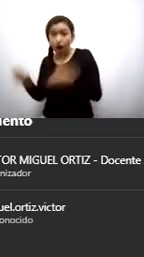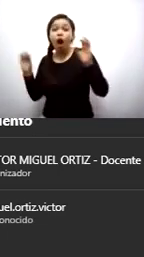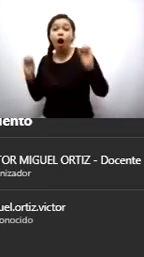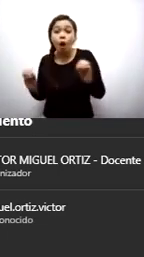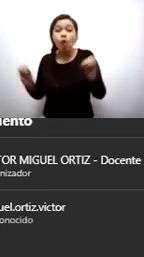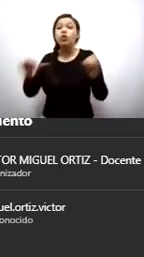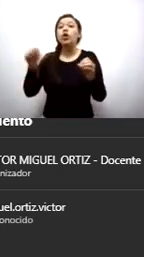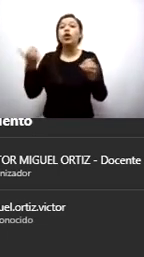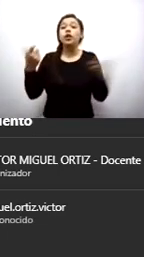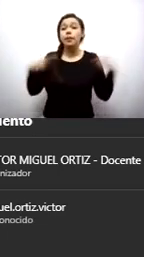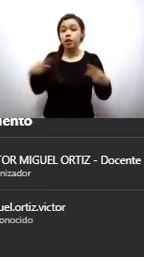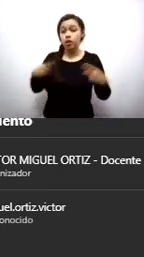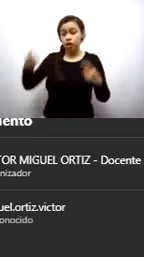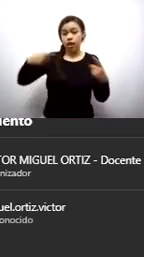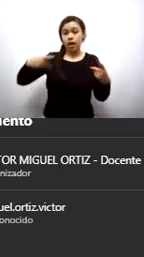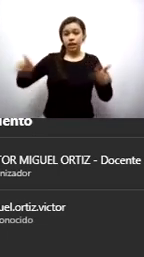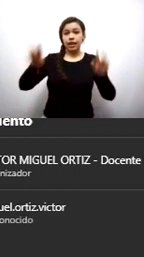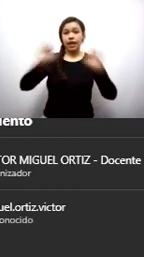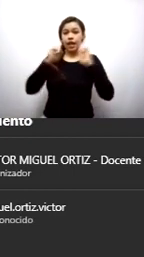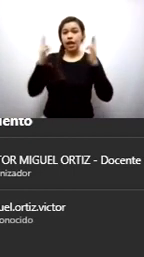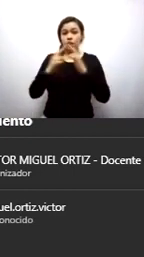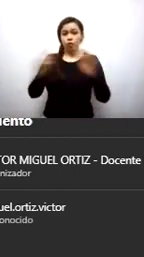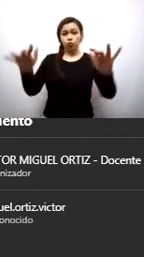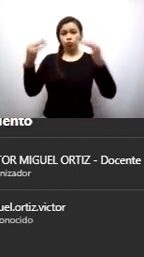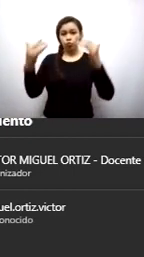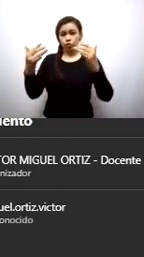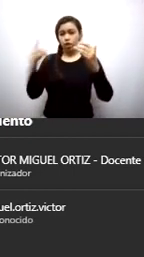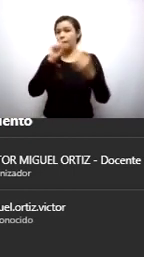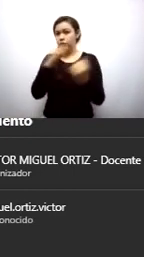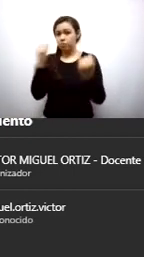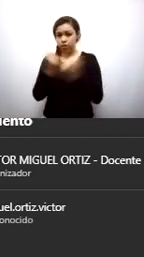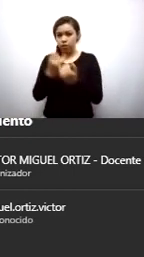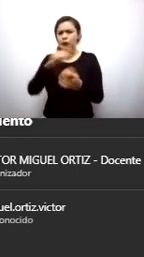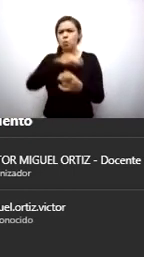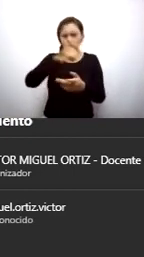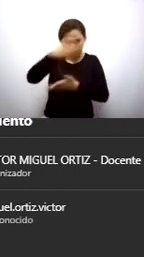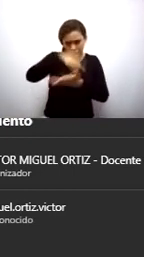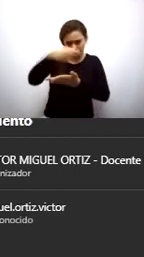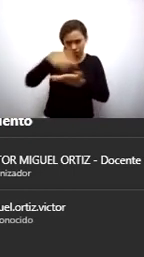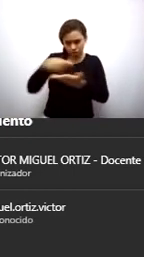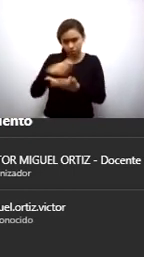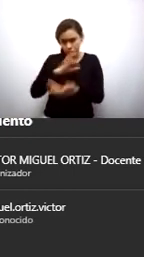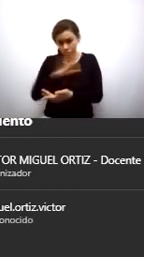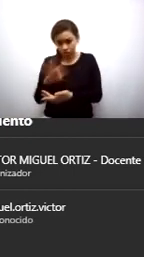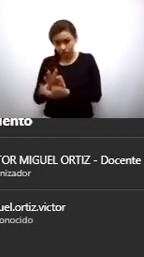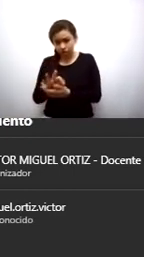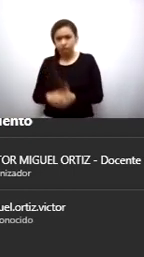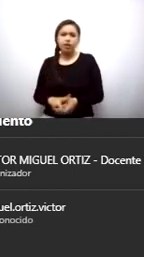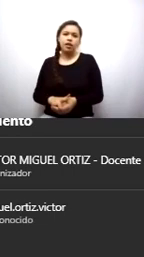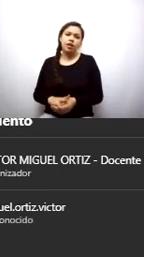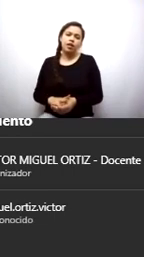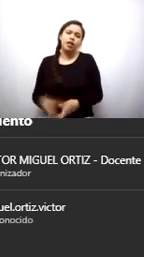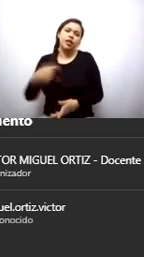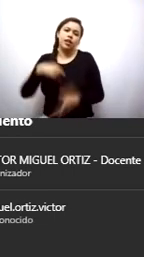los que están presentes en la reunión puedan editar junto conmigo. Por obvias razones, yo voy